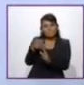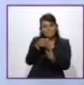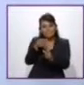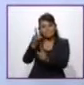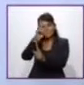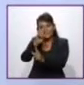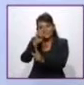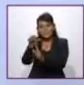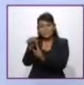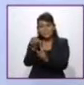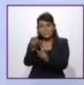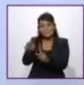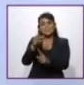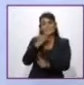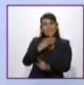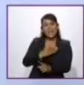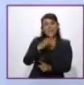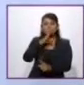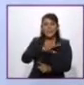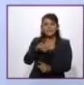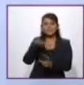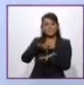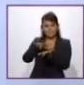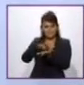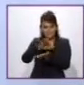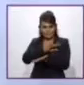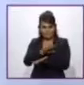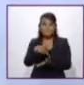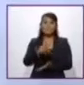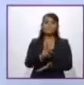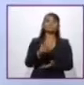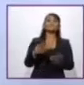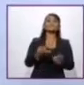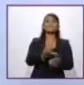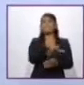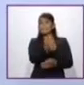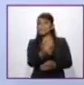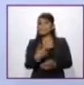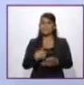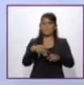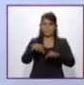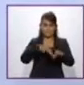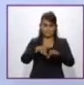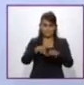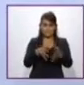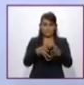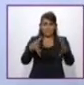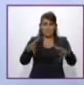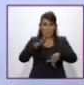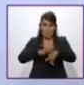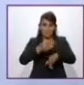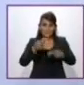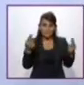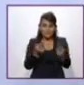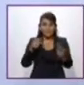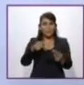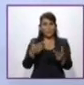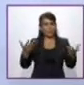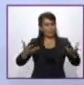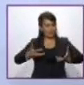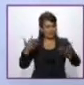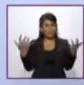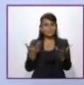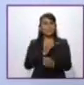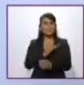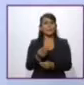momentos que lo necesiten y les dé apoyo. Pero a todos los que necesitan empleo, habrá una gran creación de empleo aquí con nosotros. En